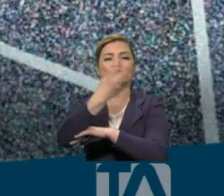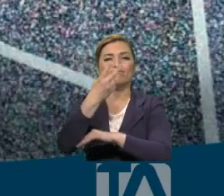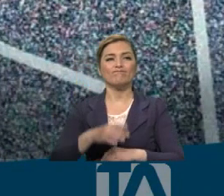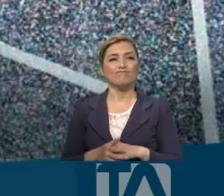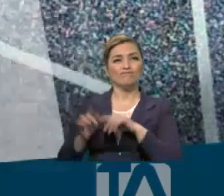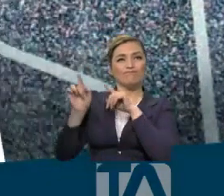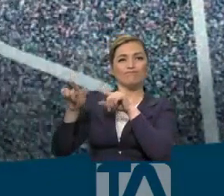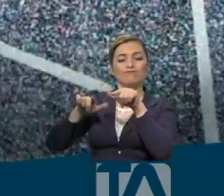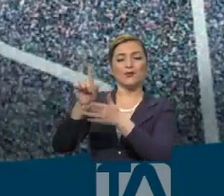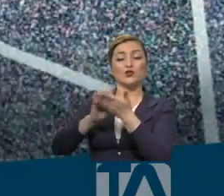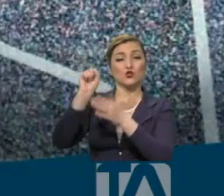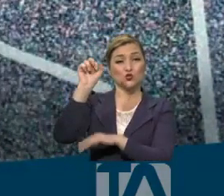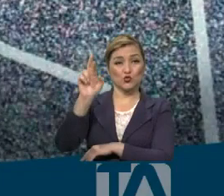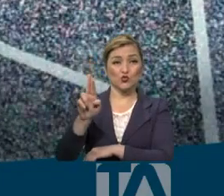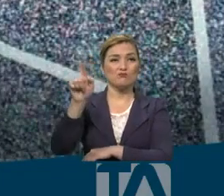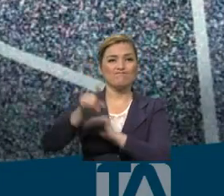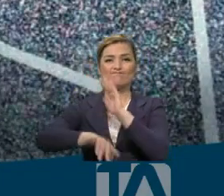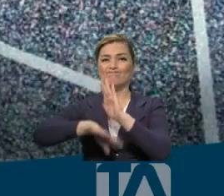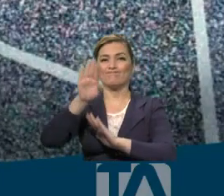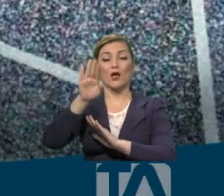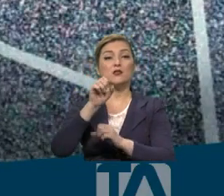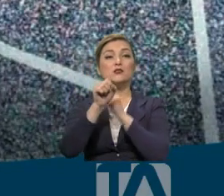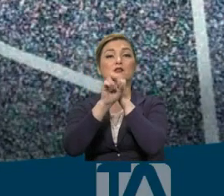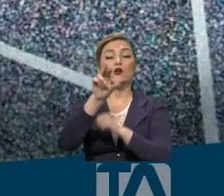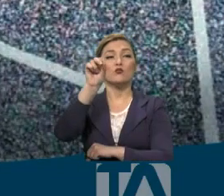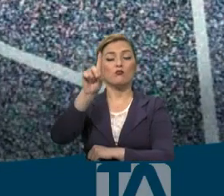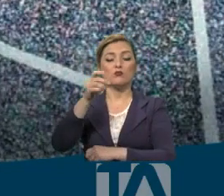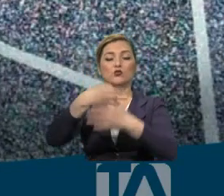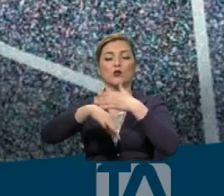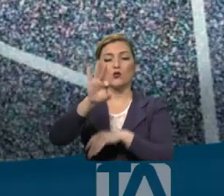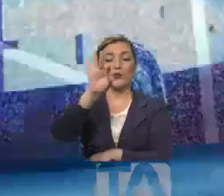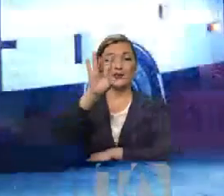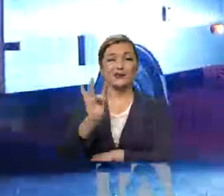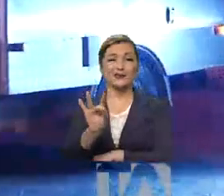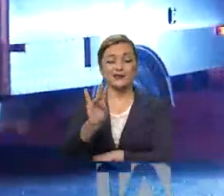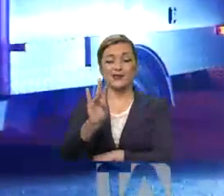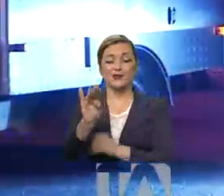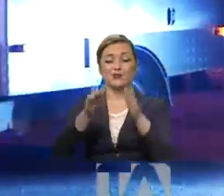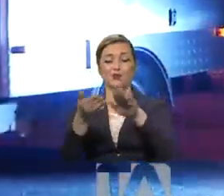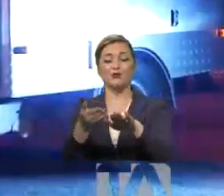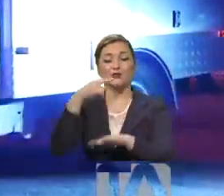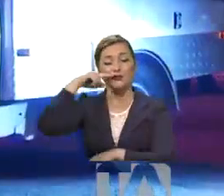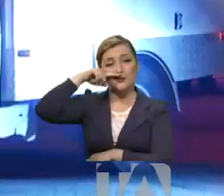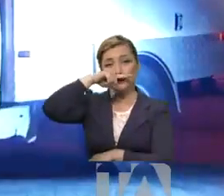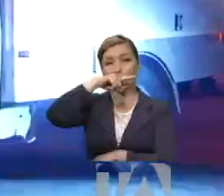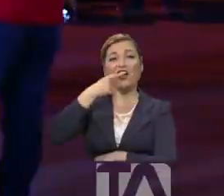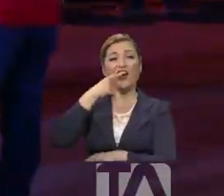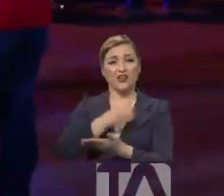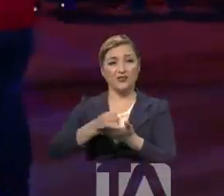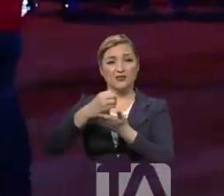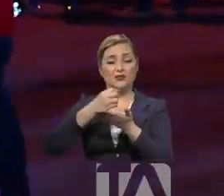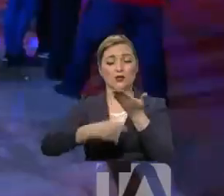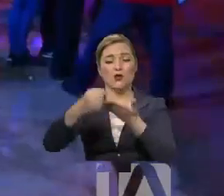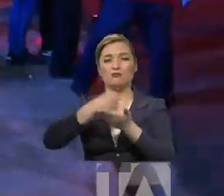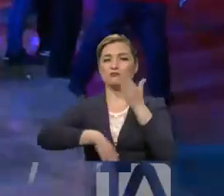más de 10 casos. A nivel nacional, la cifra en lo que va de 2021 llega a 97 muertes. Sucumbíos, El Oro y Guayas son las provincias con más